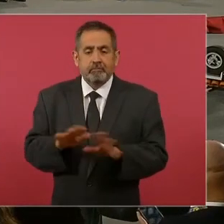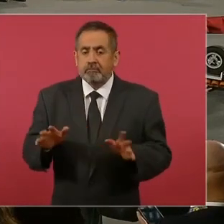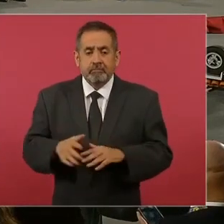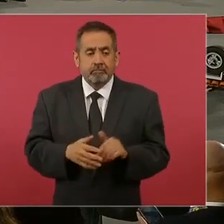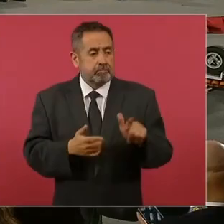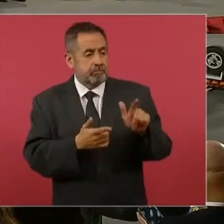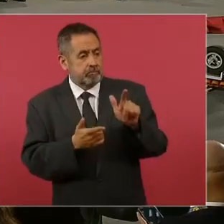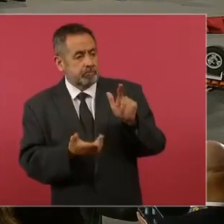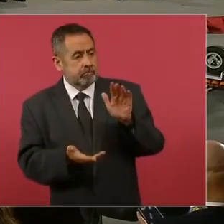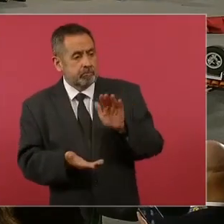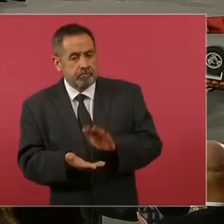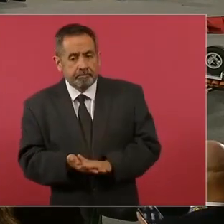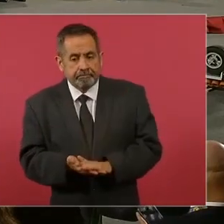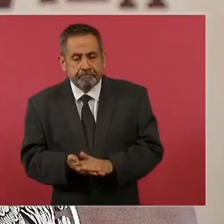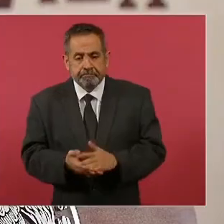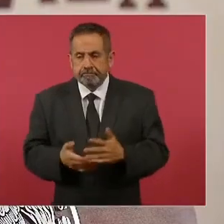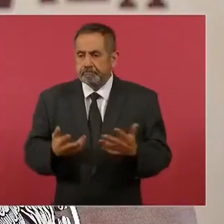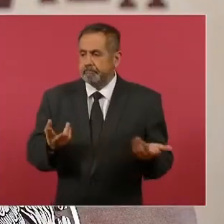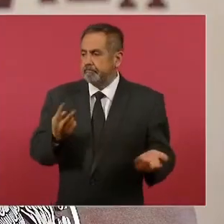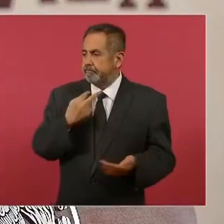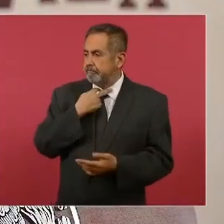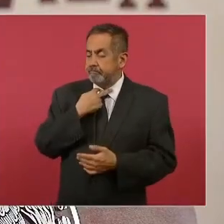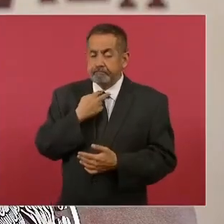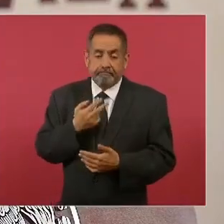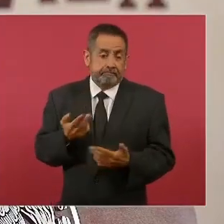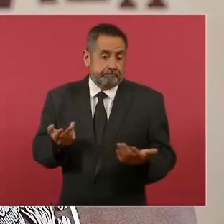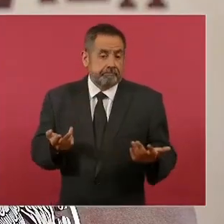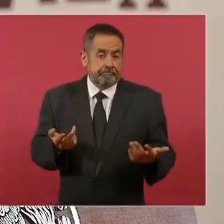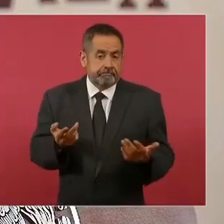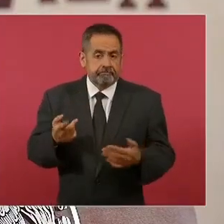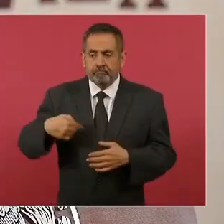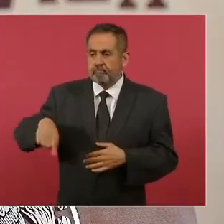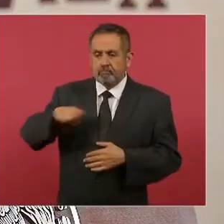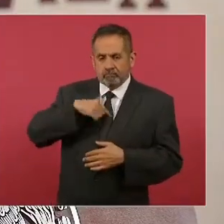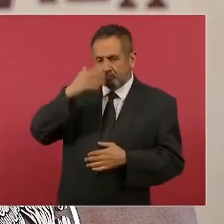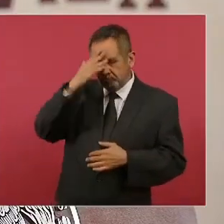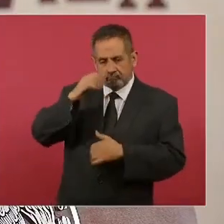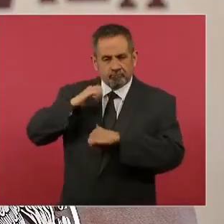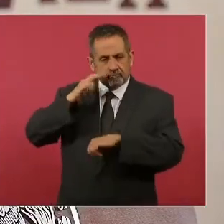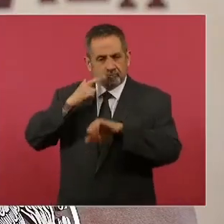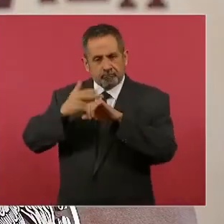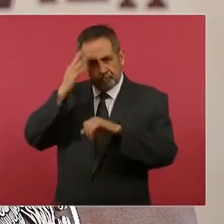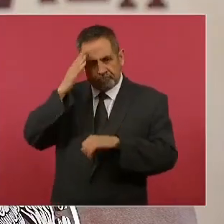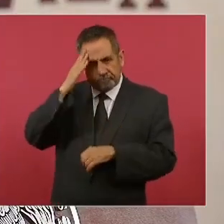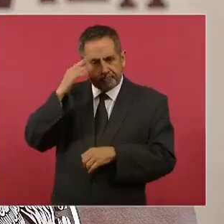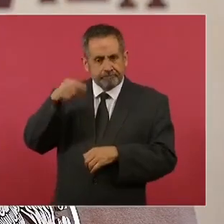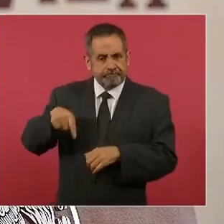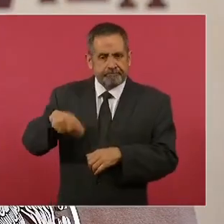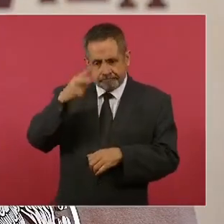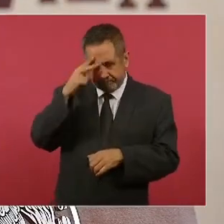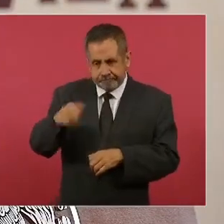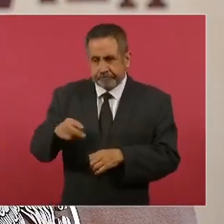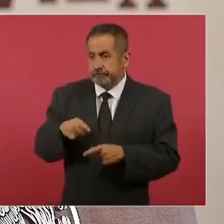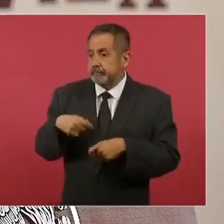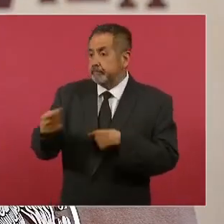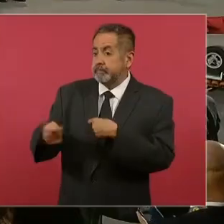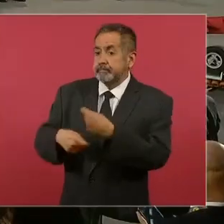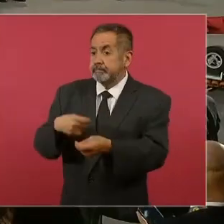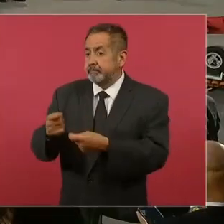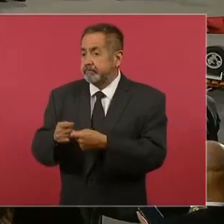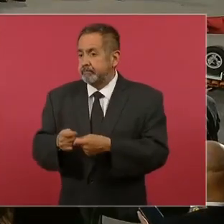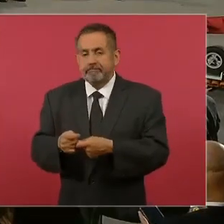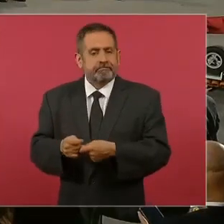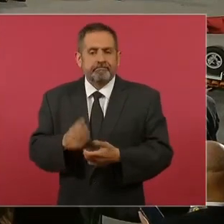de bienestar como los que encabeza y ha planteado el presidente de la República, el licenciado Andrés Manuel López